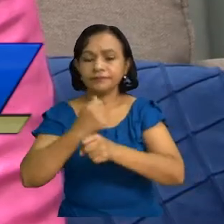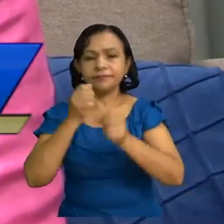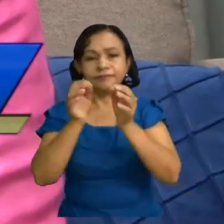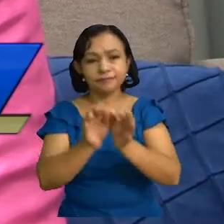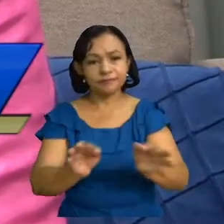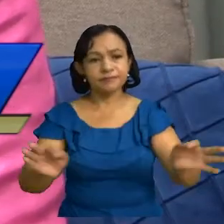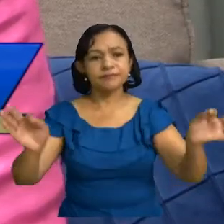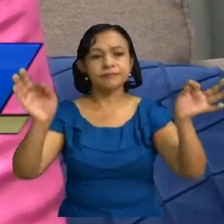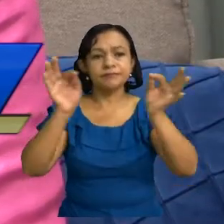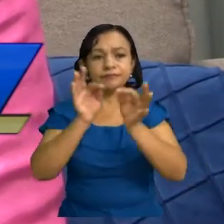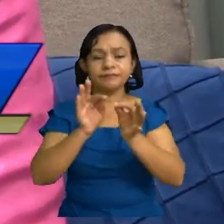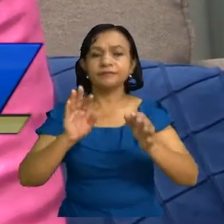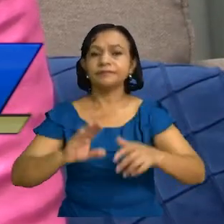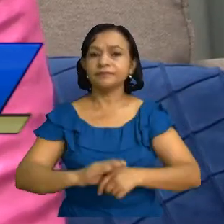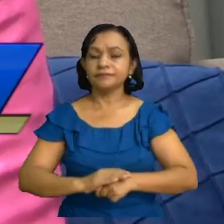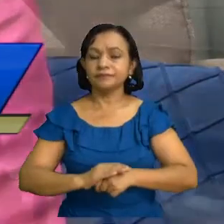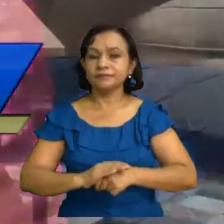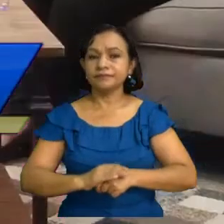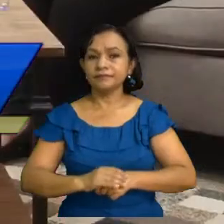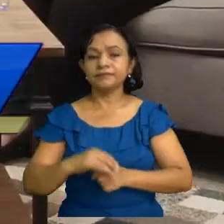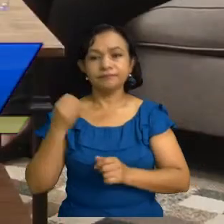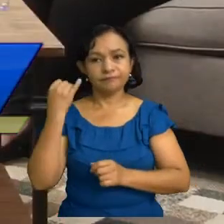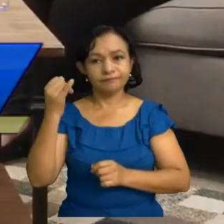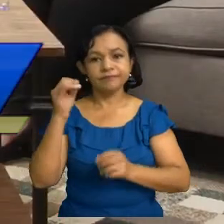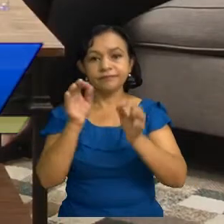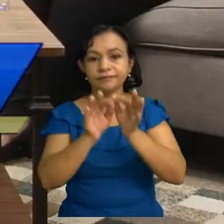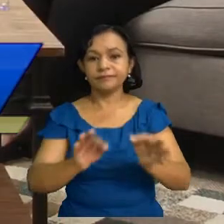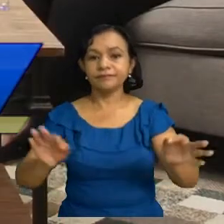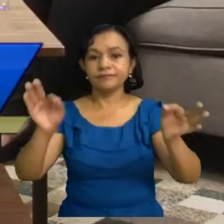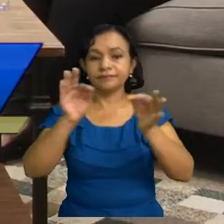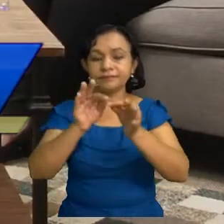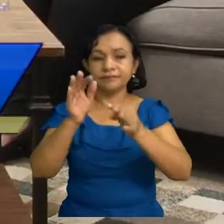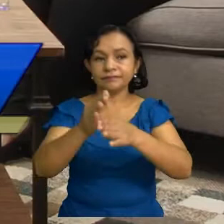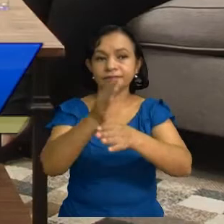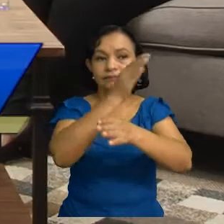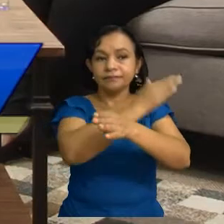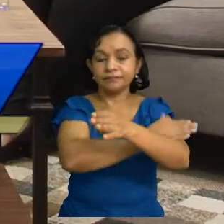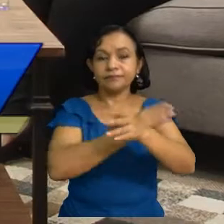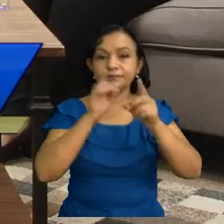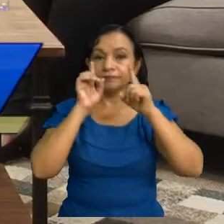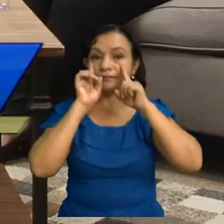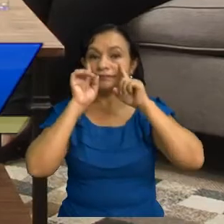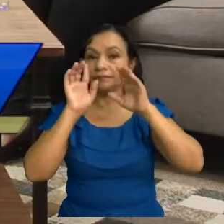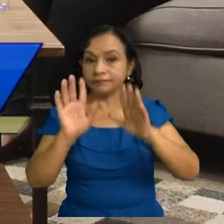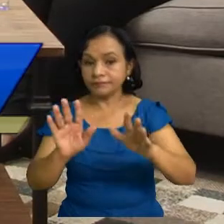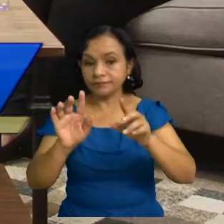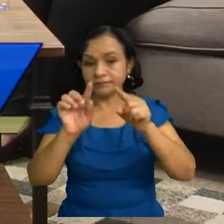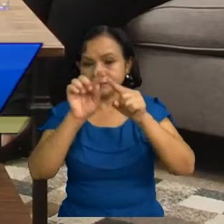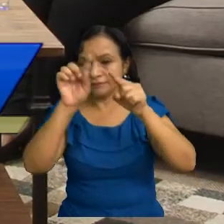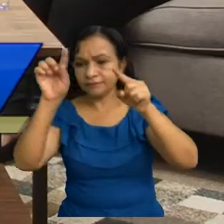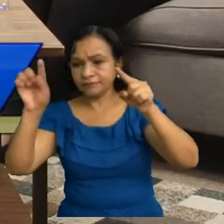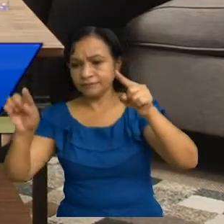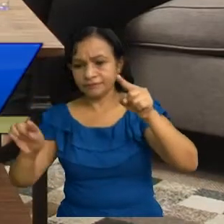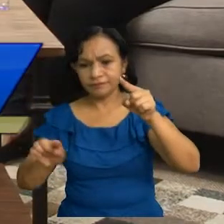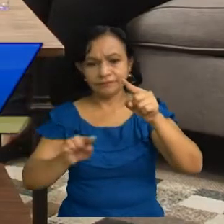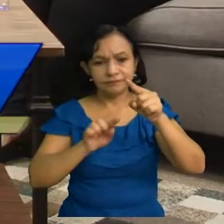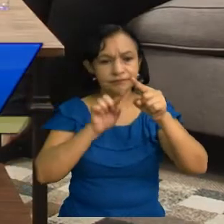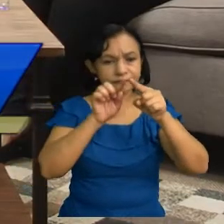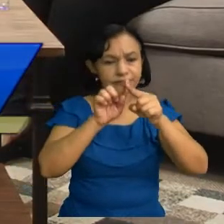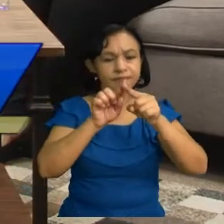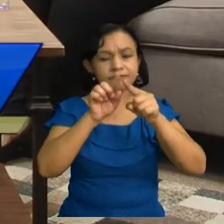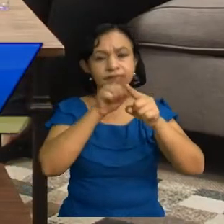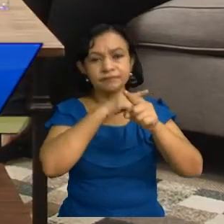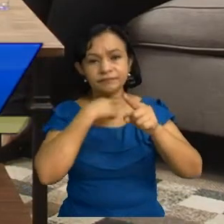claro que si dentro de esa dinámica de prevención una vez más volvemos como al ciclo no es que una suerte de encuentro cíclico